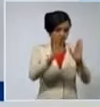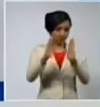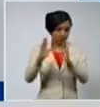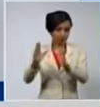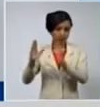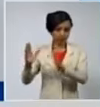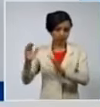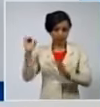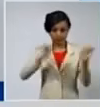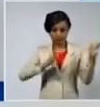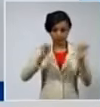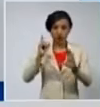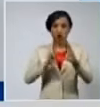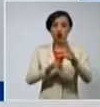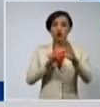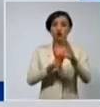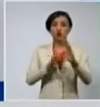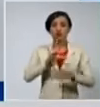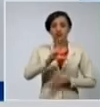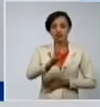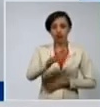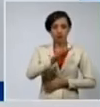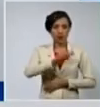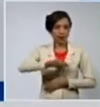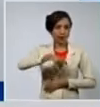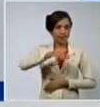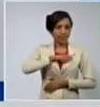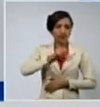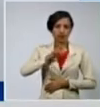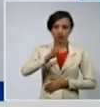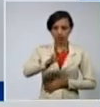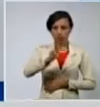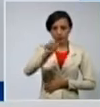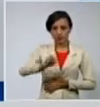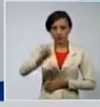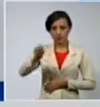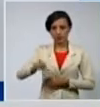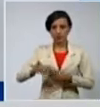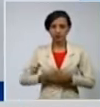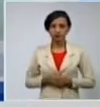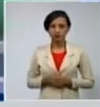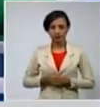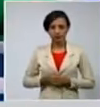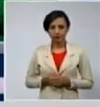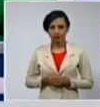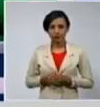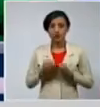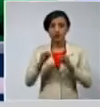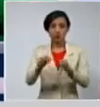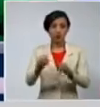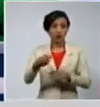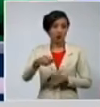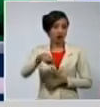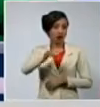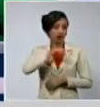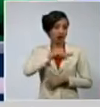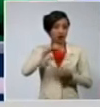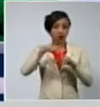de Rusia 5 y de España 2. Y se diagnosticaron ayer un